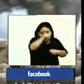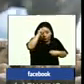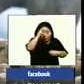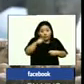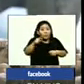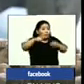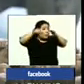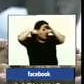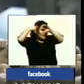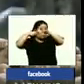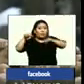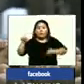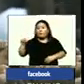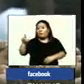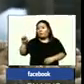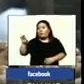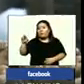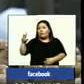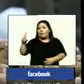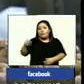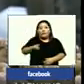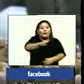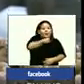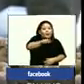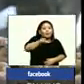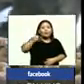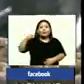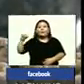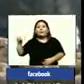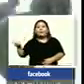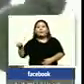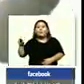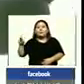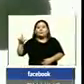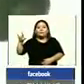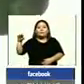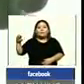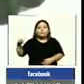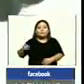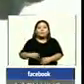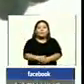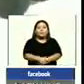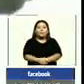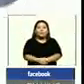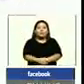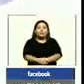Con imágenes de Alfredo López, Julio Guevara, Noticiero Hechos.